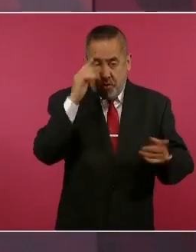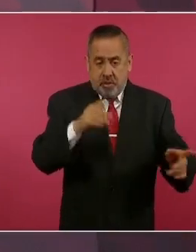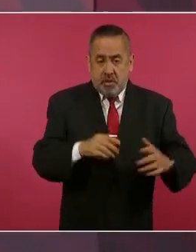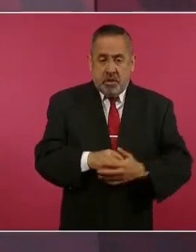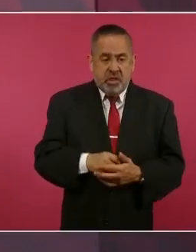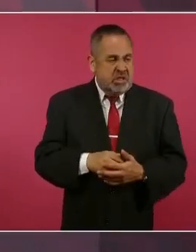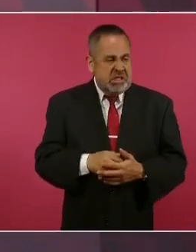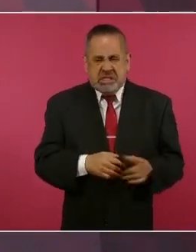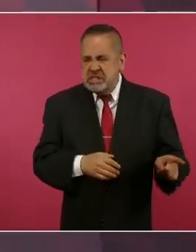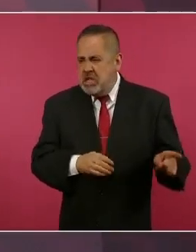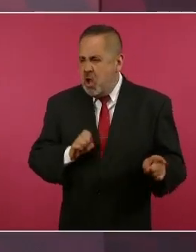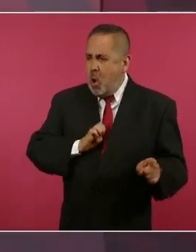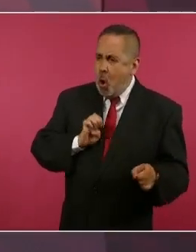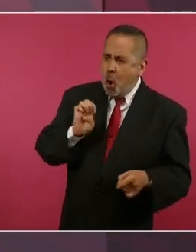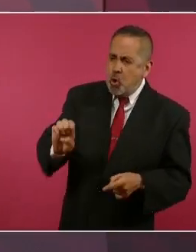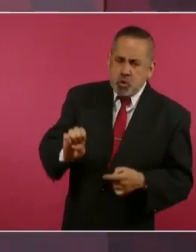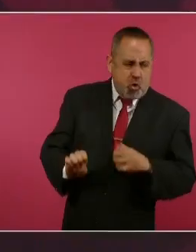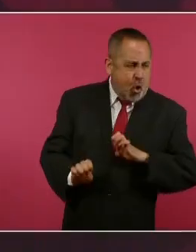mucho odio,